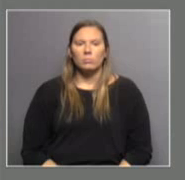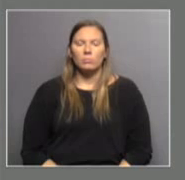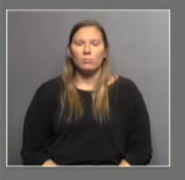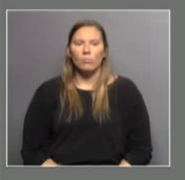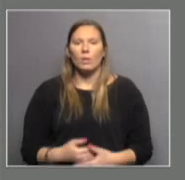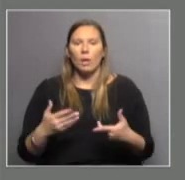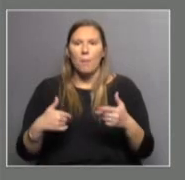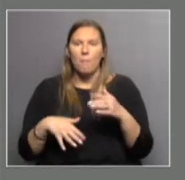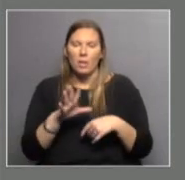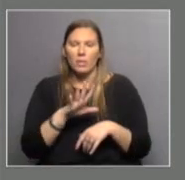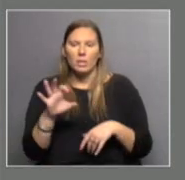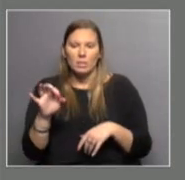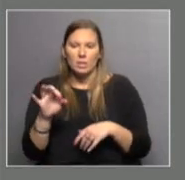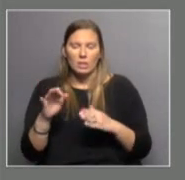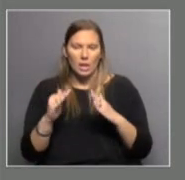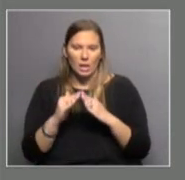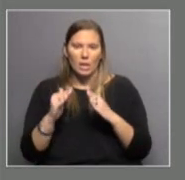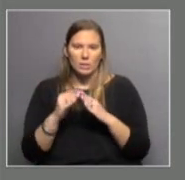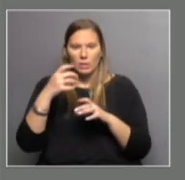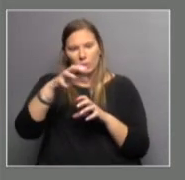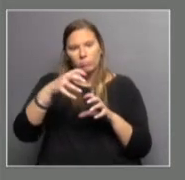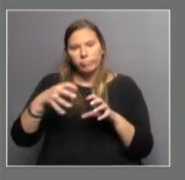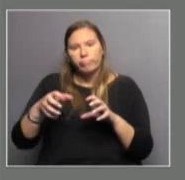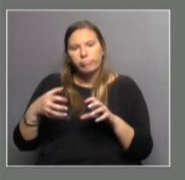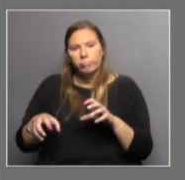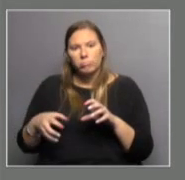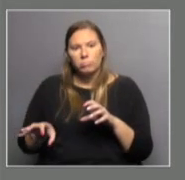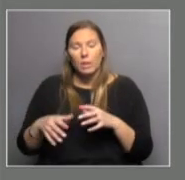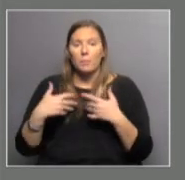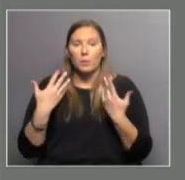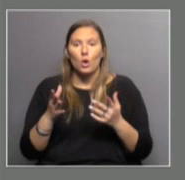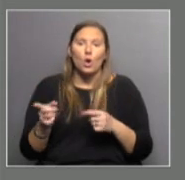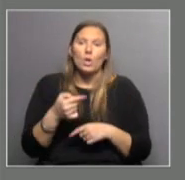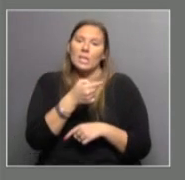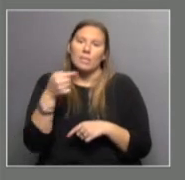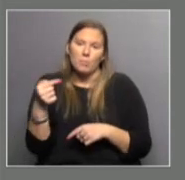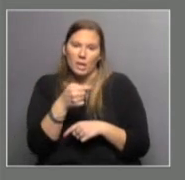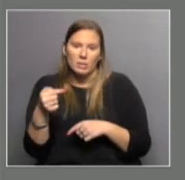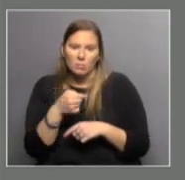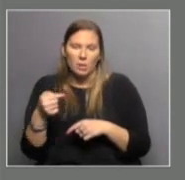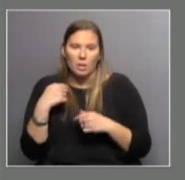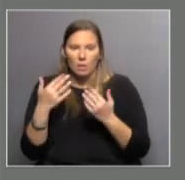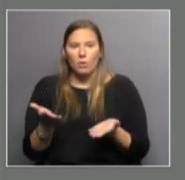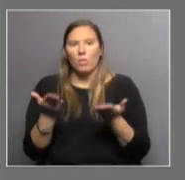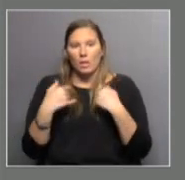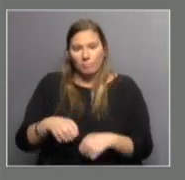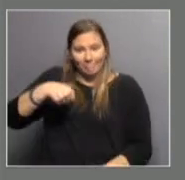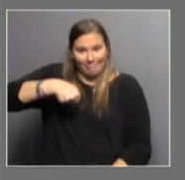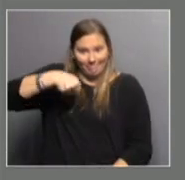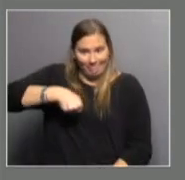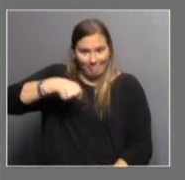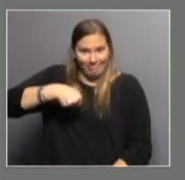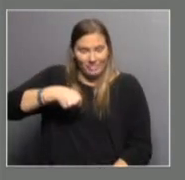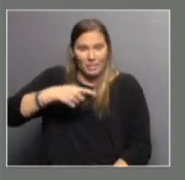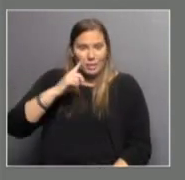Hoy somos un poco más de 500 hogares clasificadores, que bueno, que todas las semanas nos entregan su tachito y